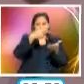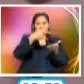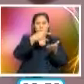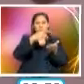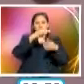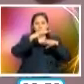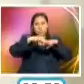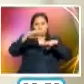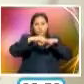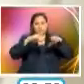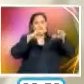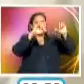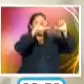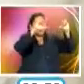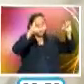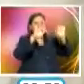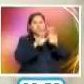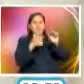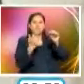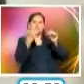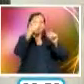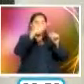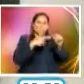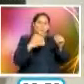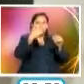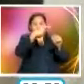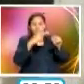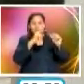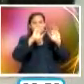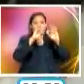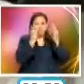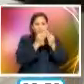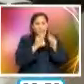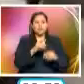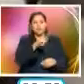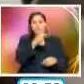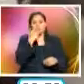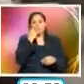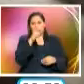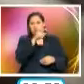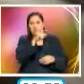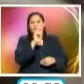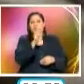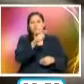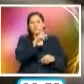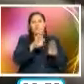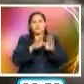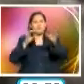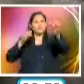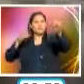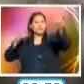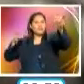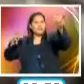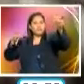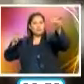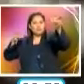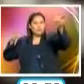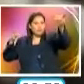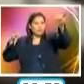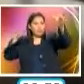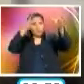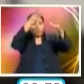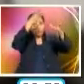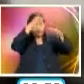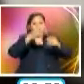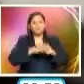la tradición del papel picado, ¿no? O estas que también son muy curiosas, que son unas resorteras